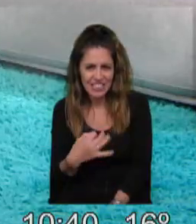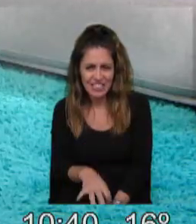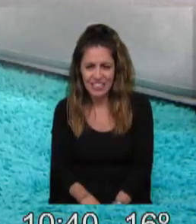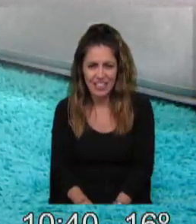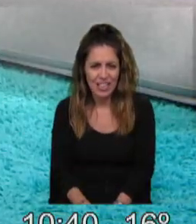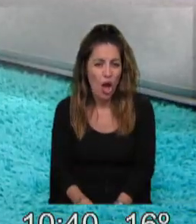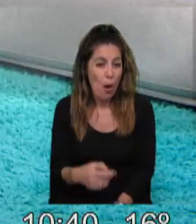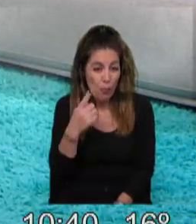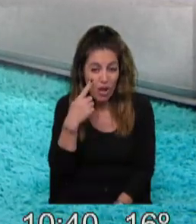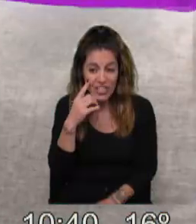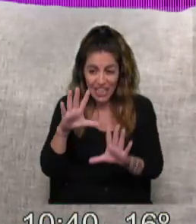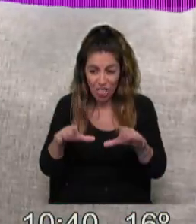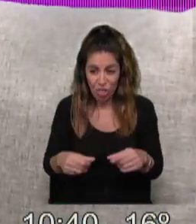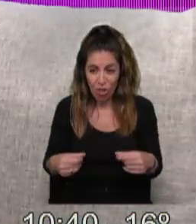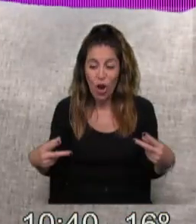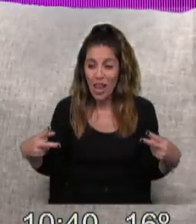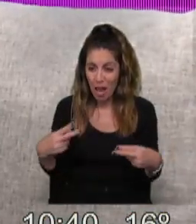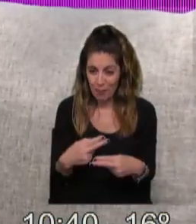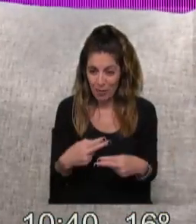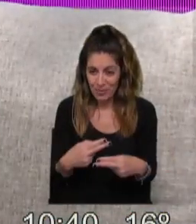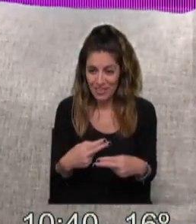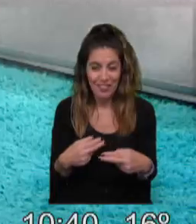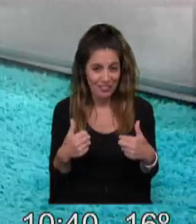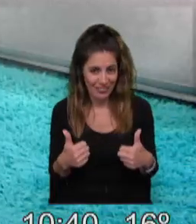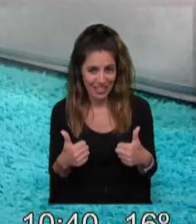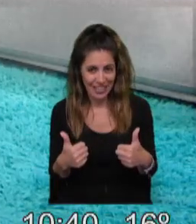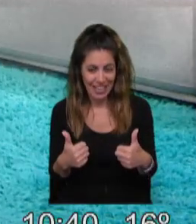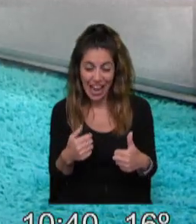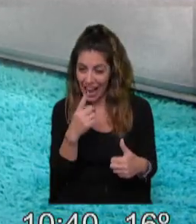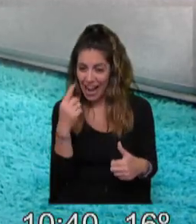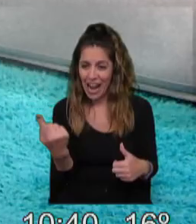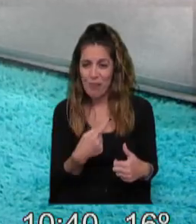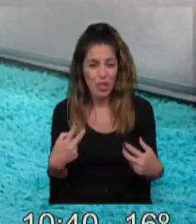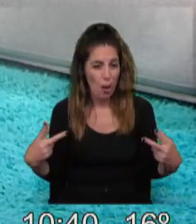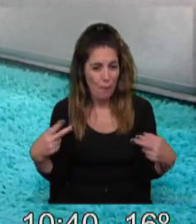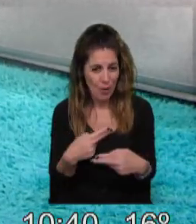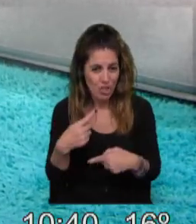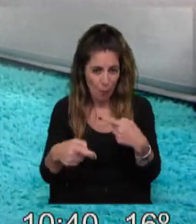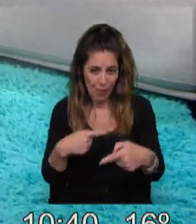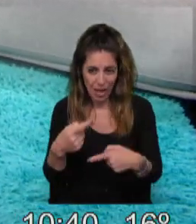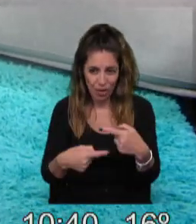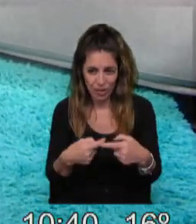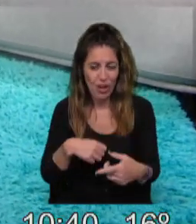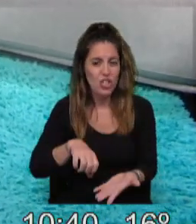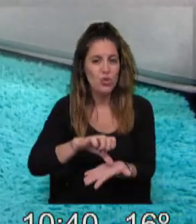Pruébense todo, pero se lo prueban todos en la pausa, ¿le parece bien? Tenemos que irnos volando a una pausa para seguir con mucho